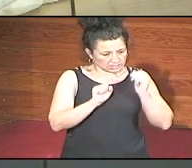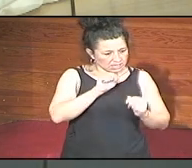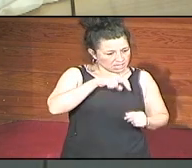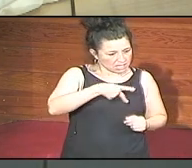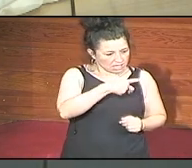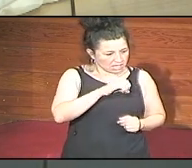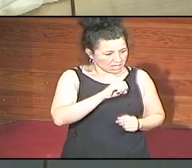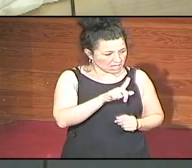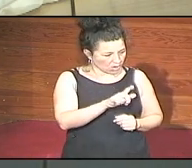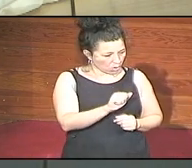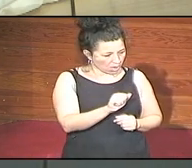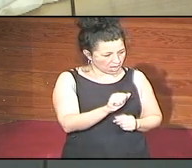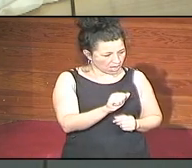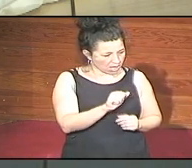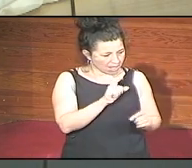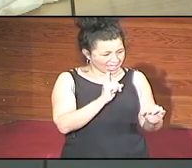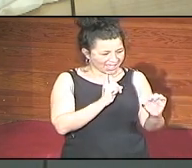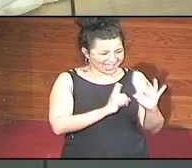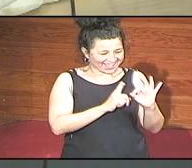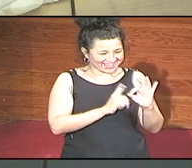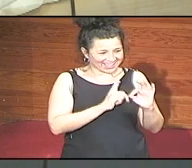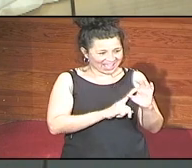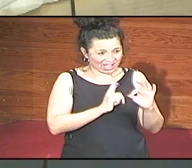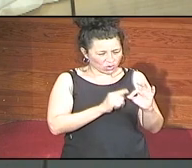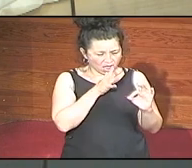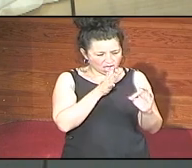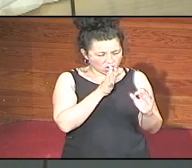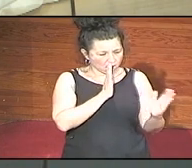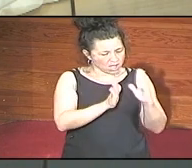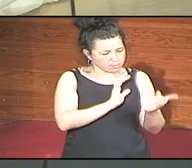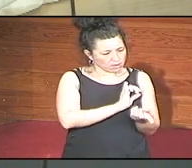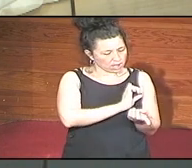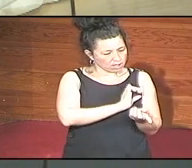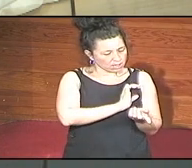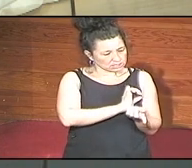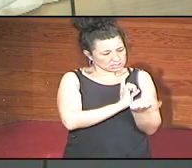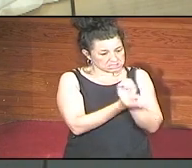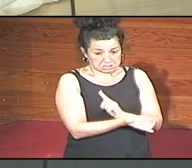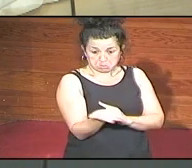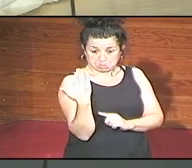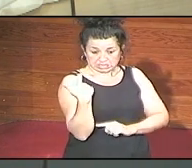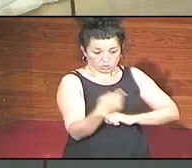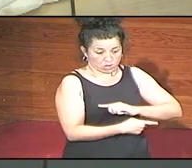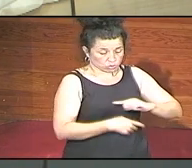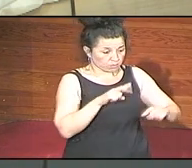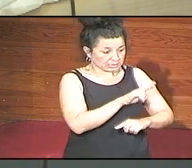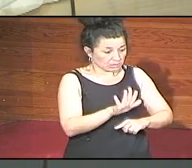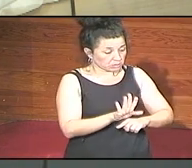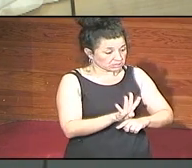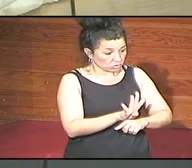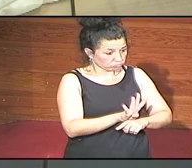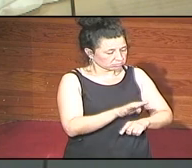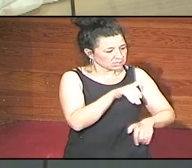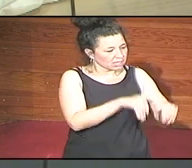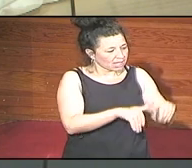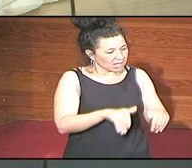ahora está viviendo una época de transición tuvo tuvo elecciones hace nada el 24 de agosto angola sufrió una